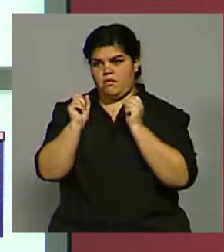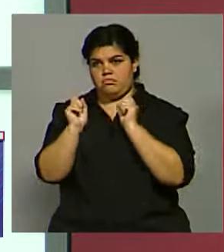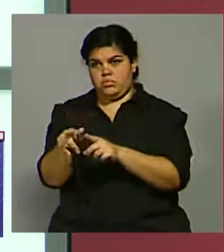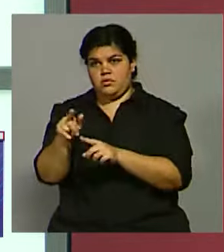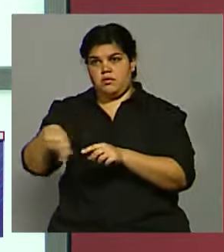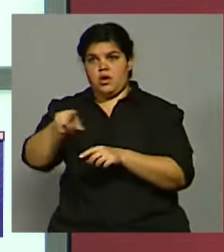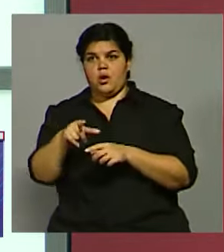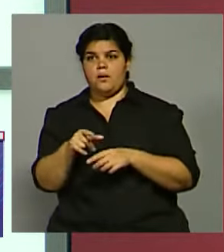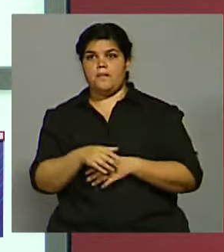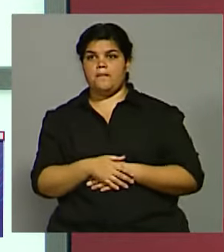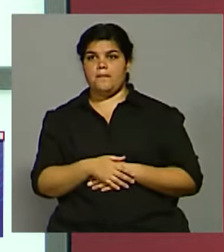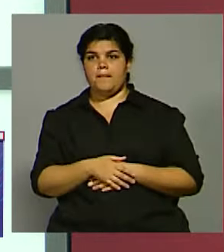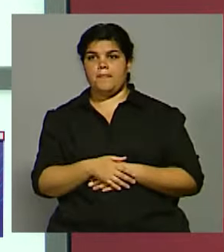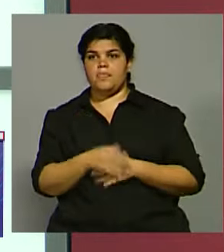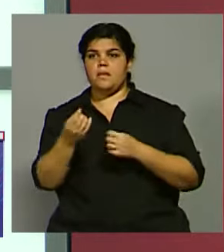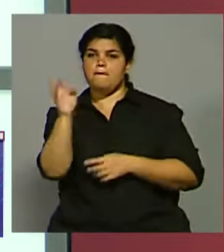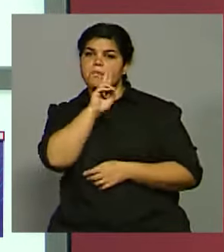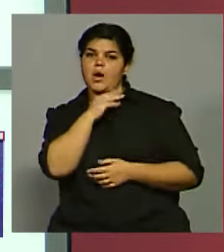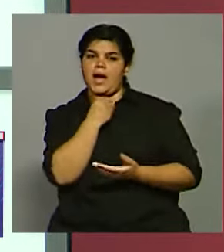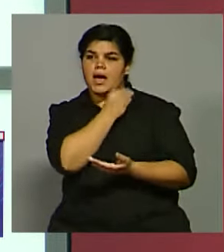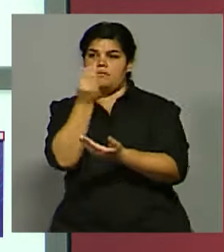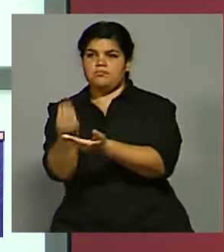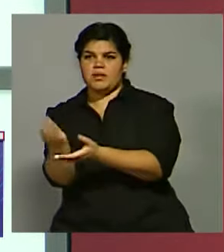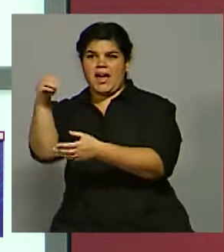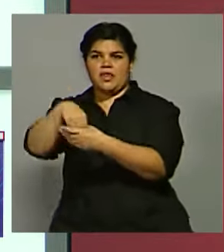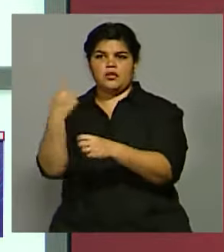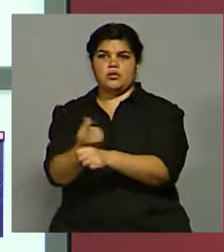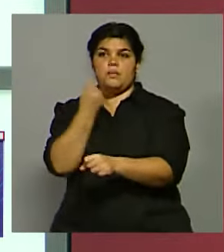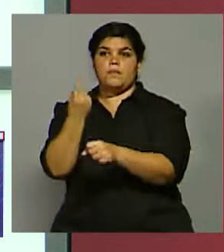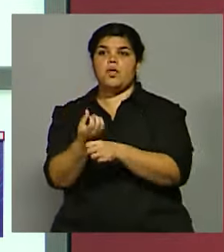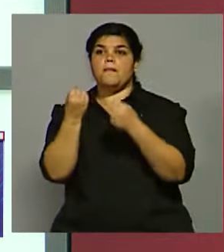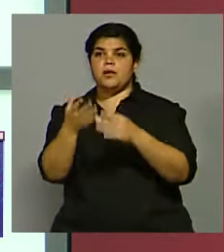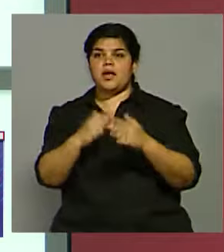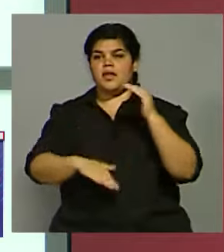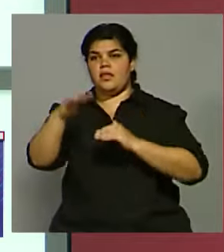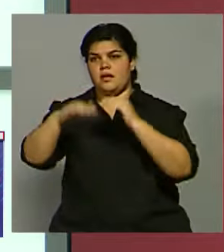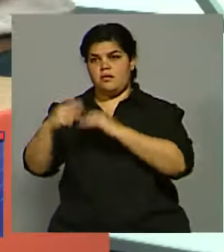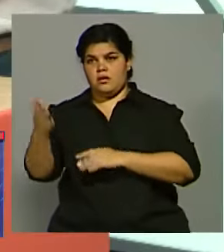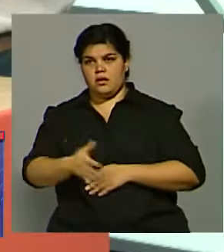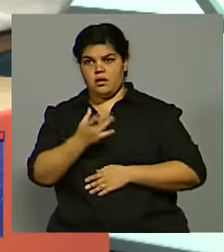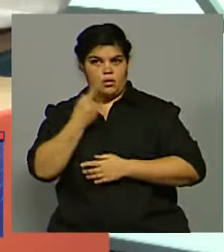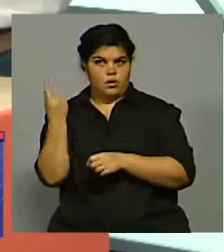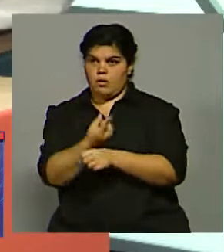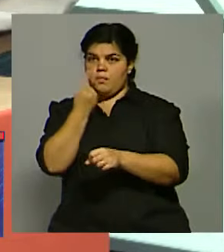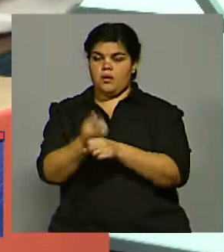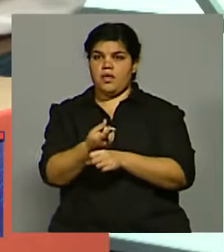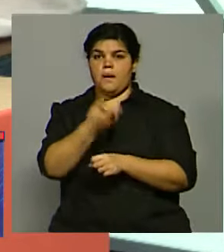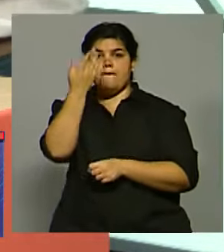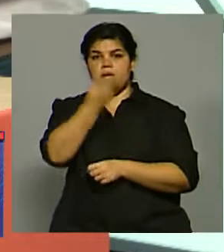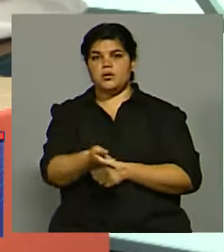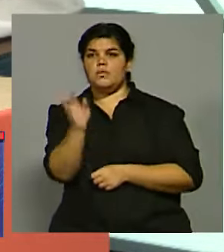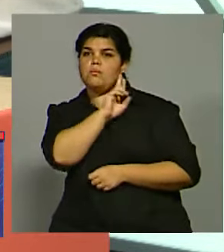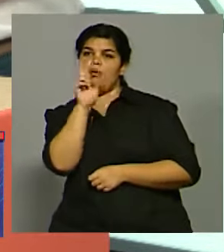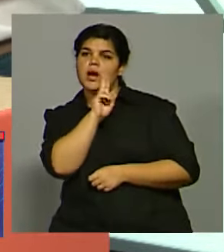sujeto eclesial porque no tiene participación en los distintos niveles de dirección de la institución, no es un sujeto religioso porque no